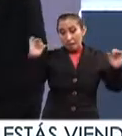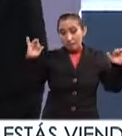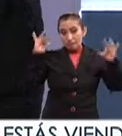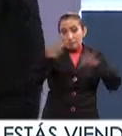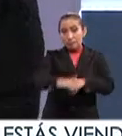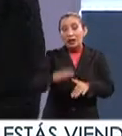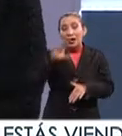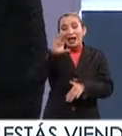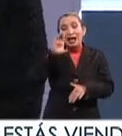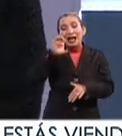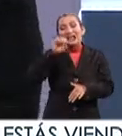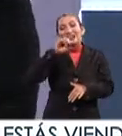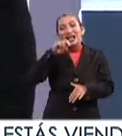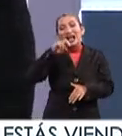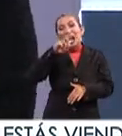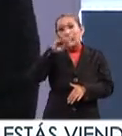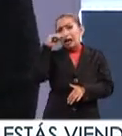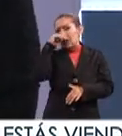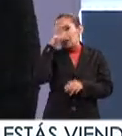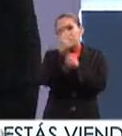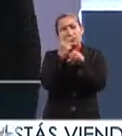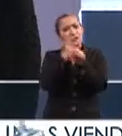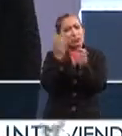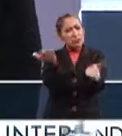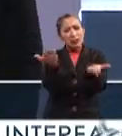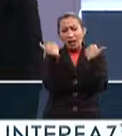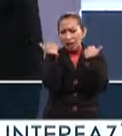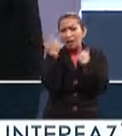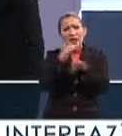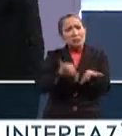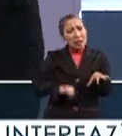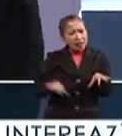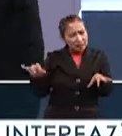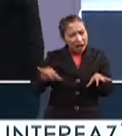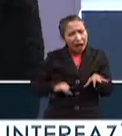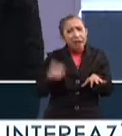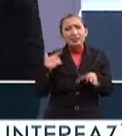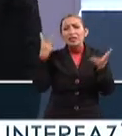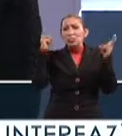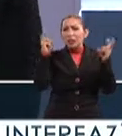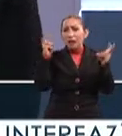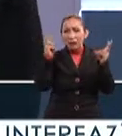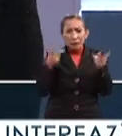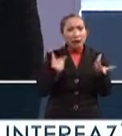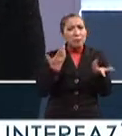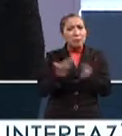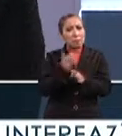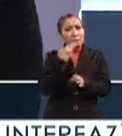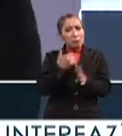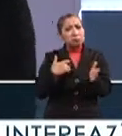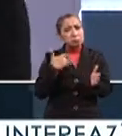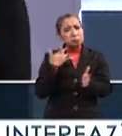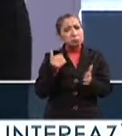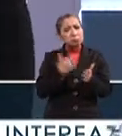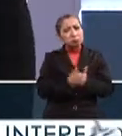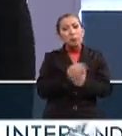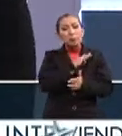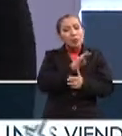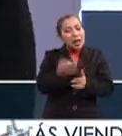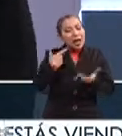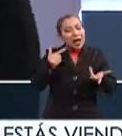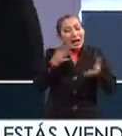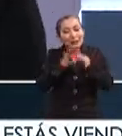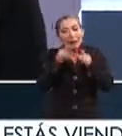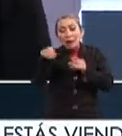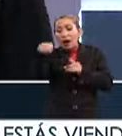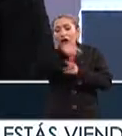estar en escenario, es gratuito. Yo invito a todos a que vengan. La verdad es muy interesante y muy pues satisfactorio poder hacerlo